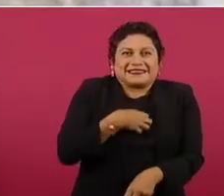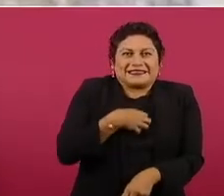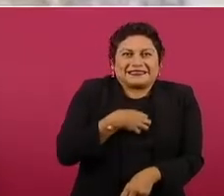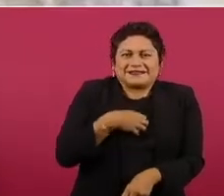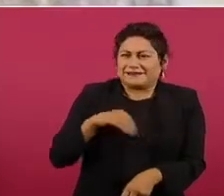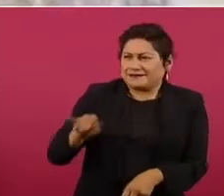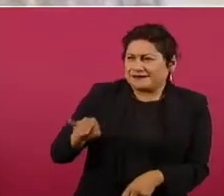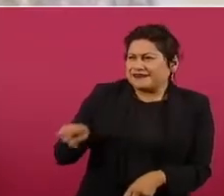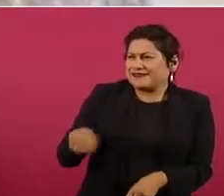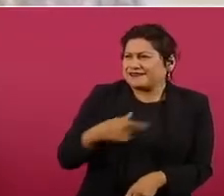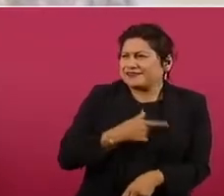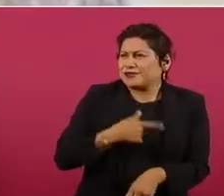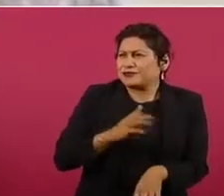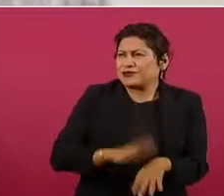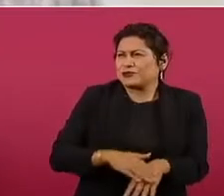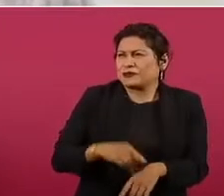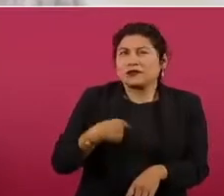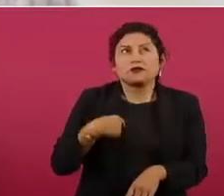los aviones.